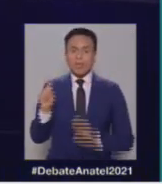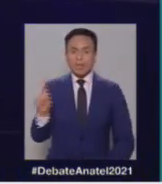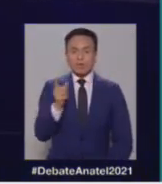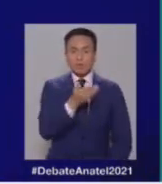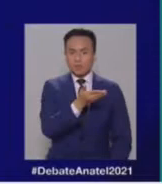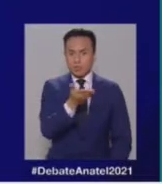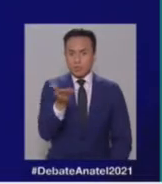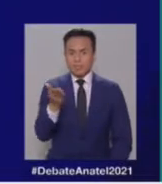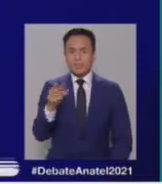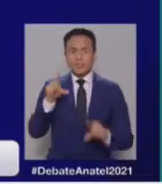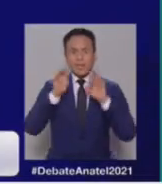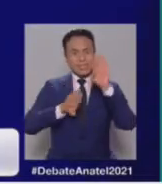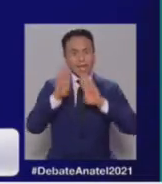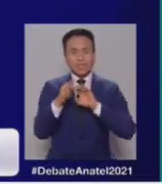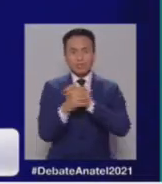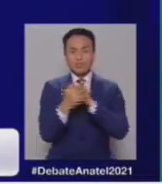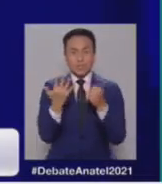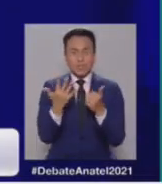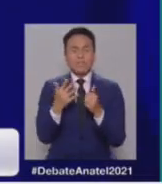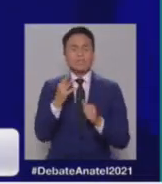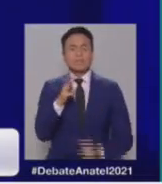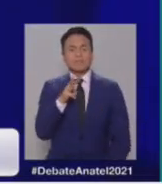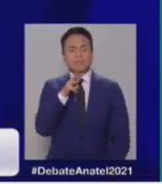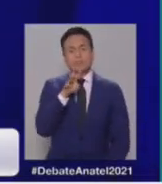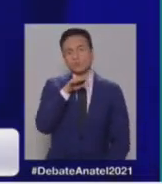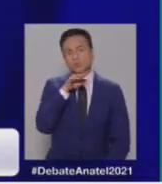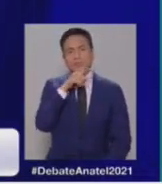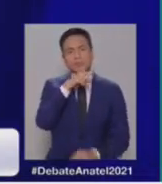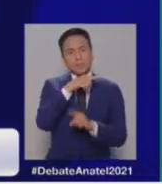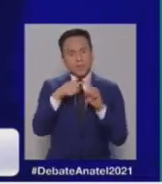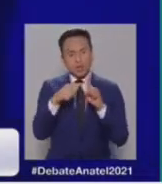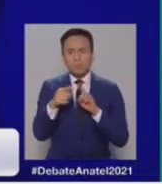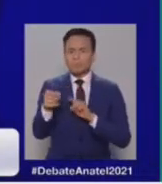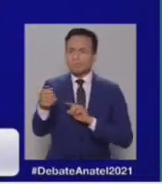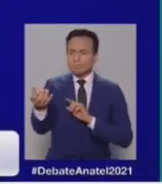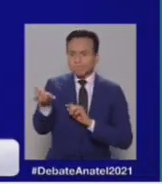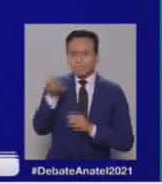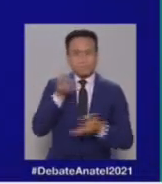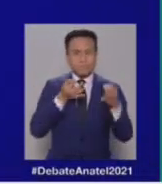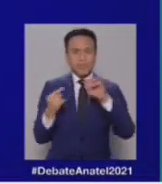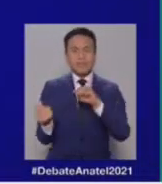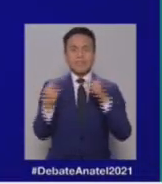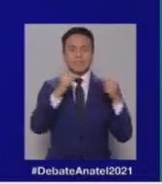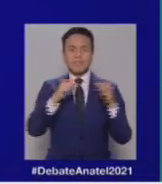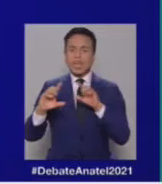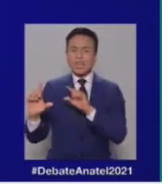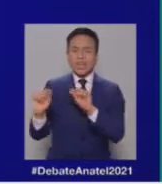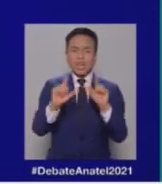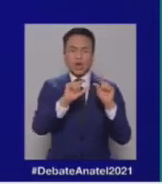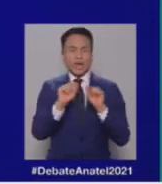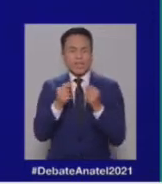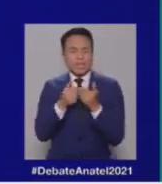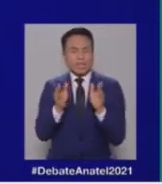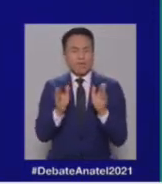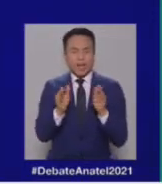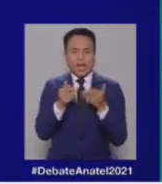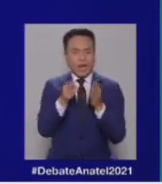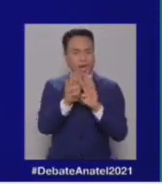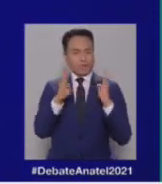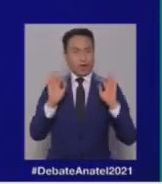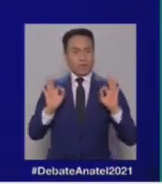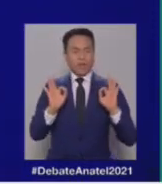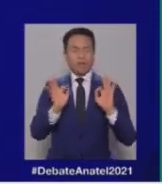Linares y Cauquenes. Y también la elección de consejeros regionales, quienes tendrán que sumarse a la mesa que es liderada por la